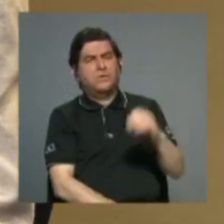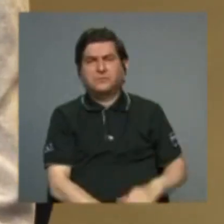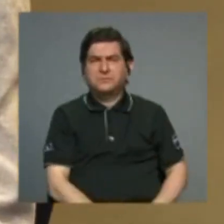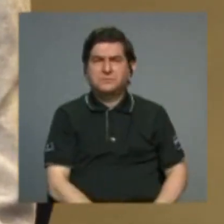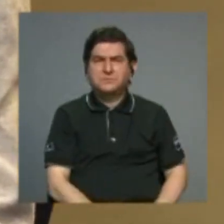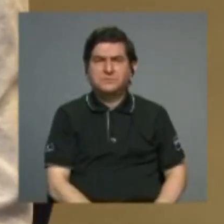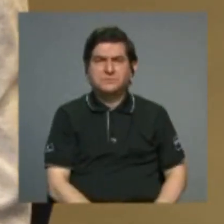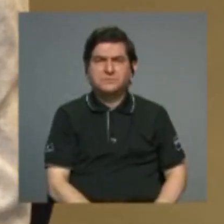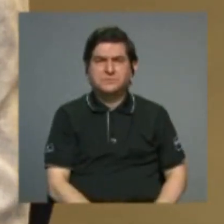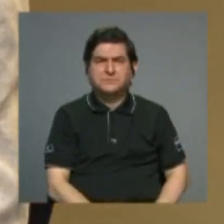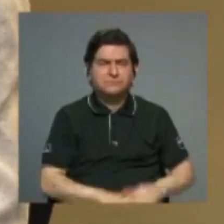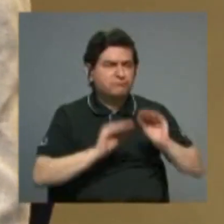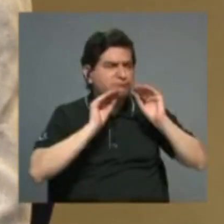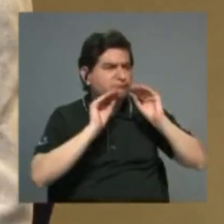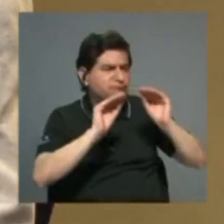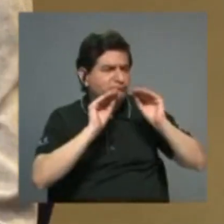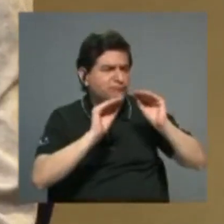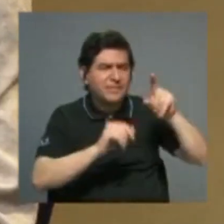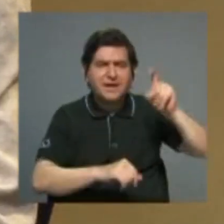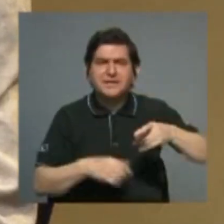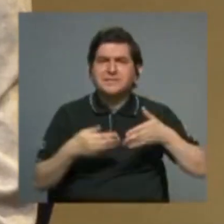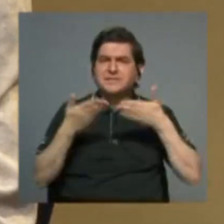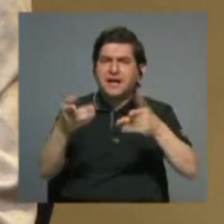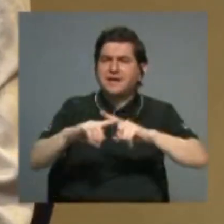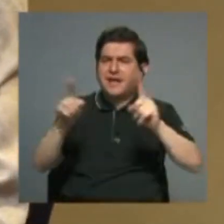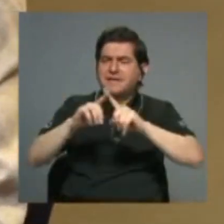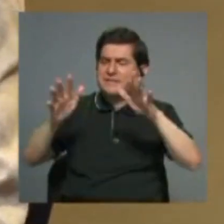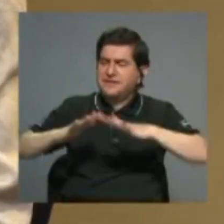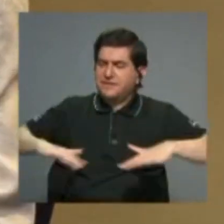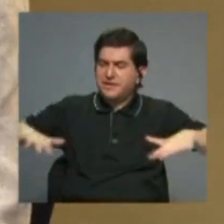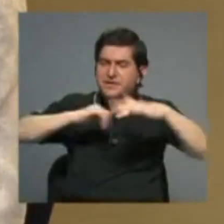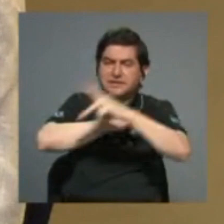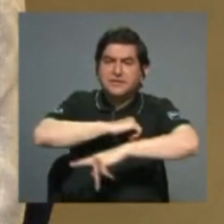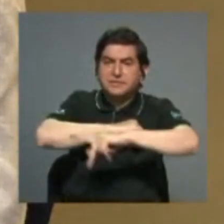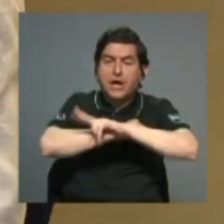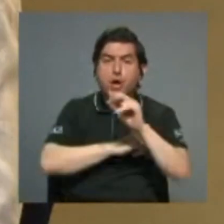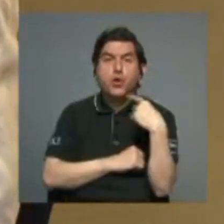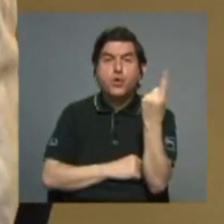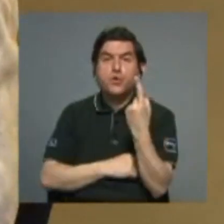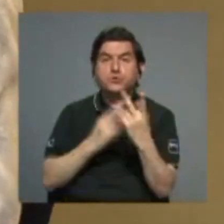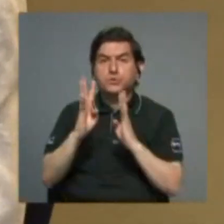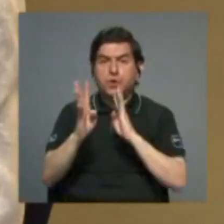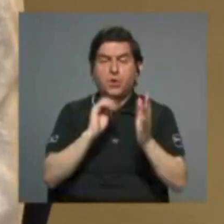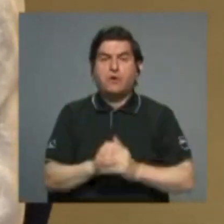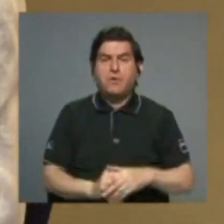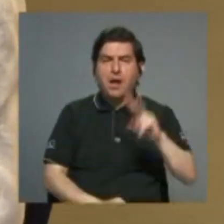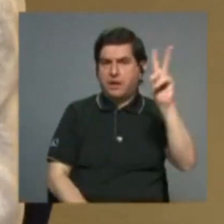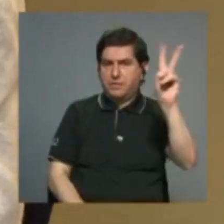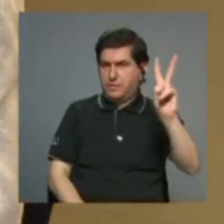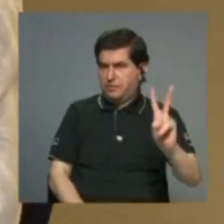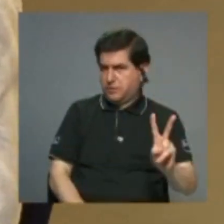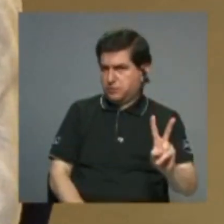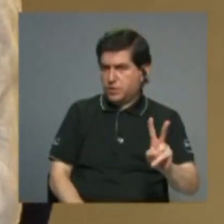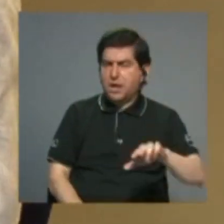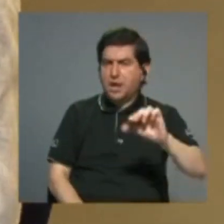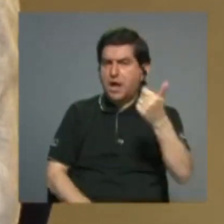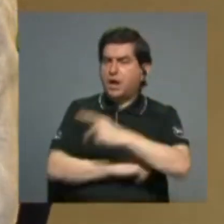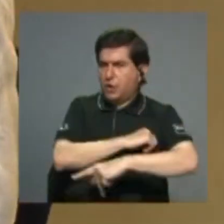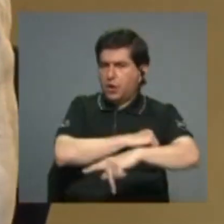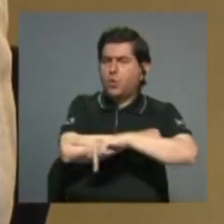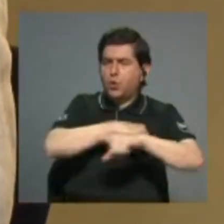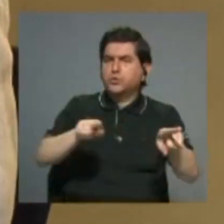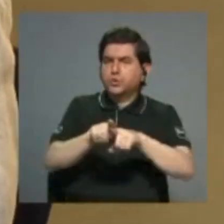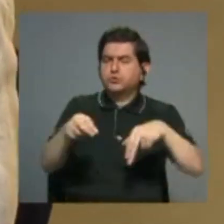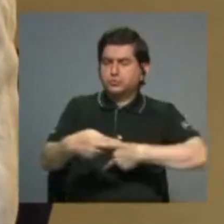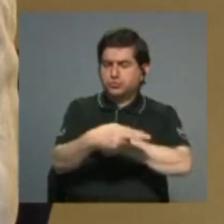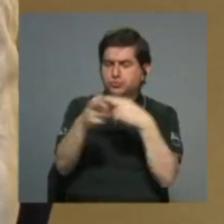de enseñanzas se deberían de dar en diferentes países. Ahora no solo hablemos de Venezuela, sino de otros países de la